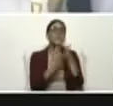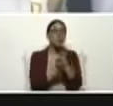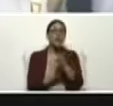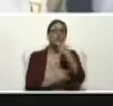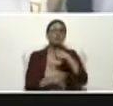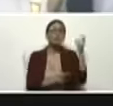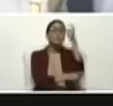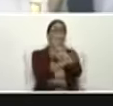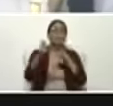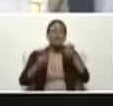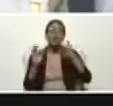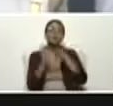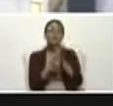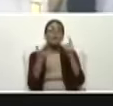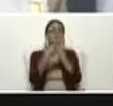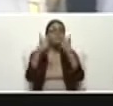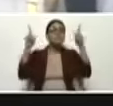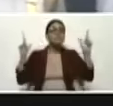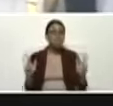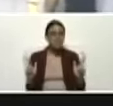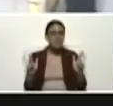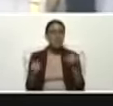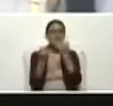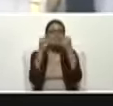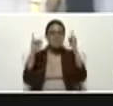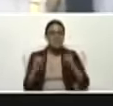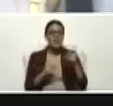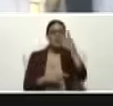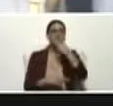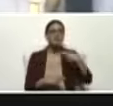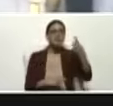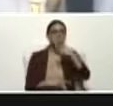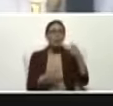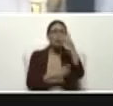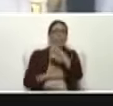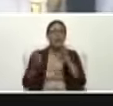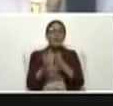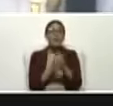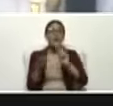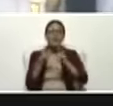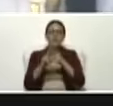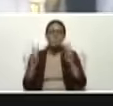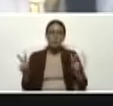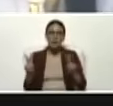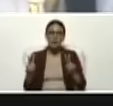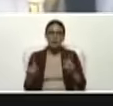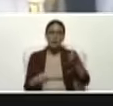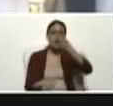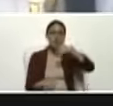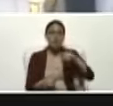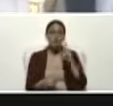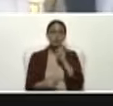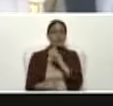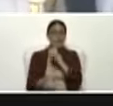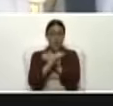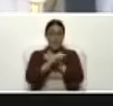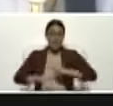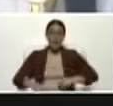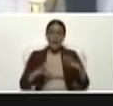libertad, pero anhelando la paz. Pero somos guerreros. Y si quieres la